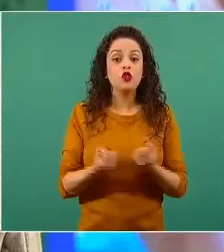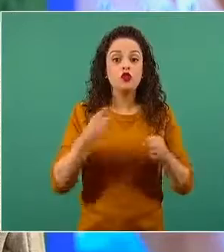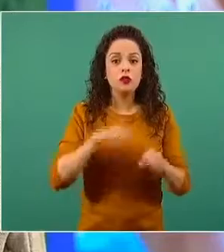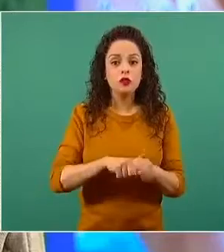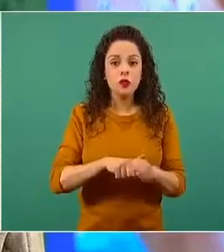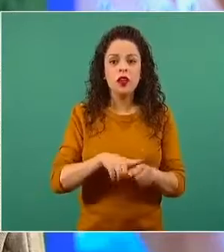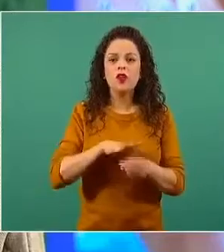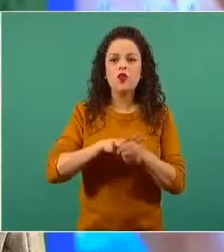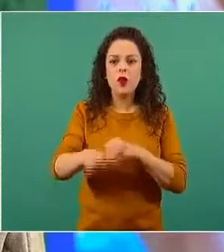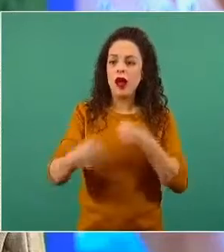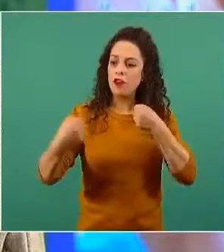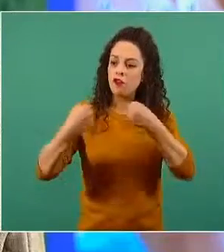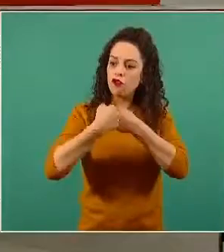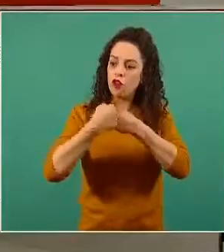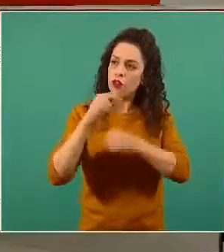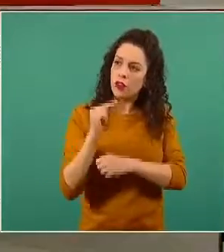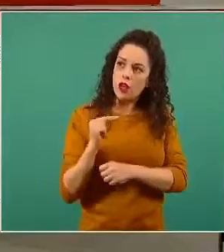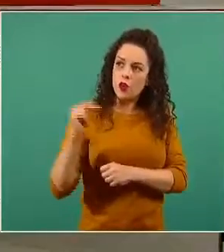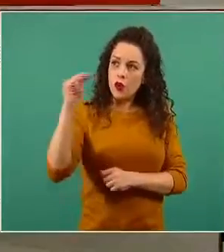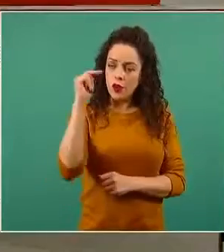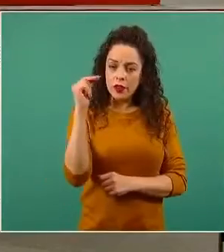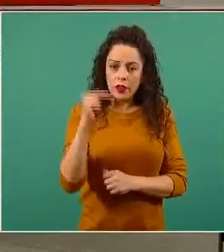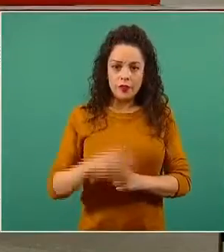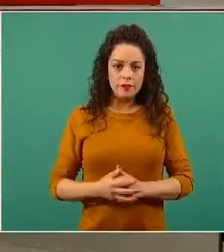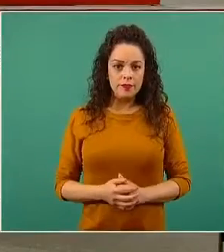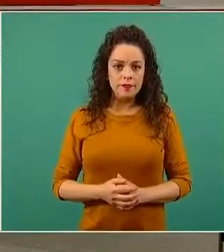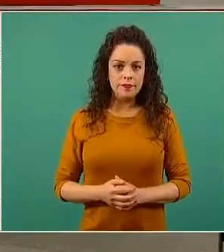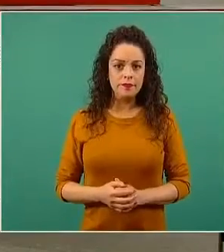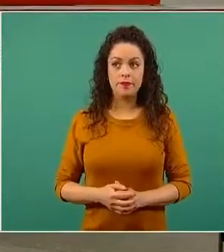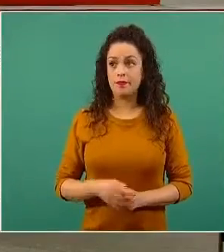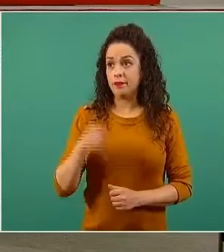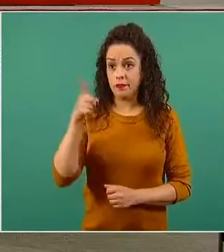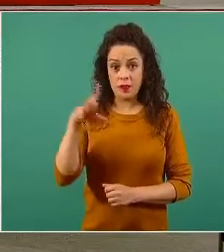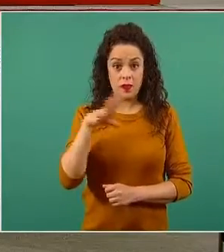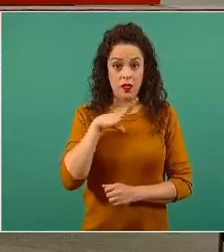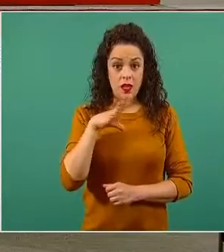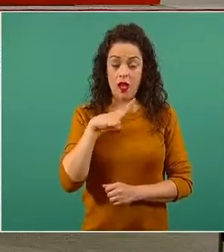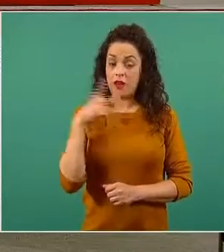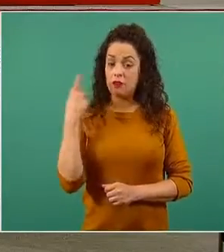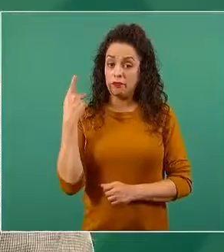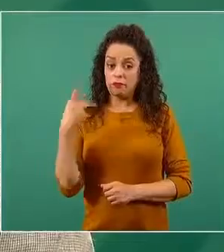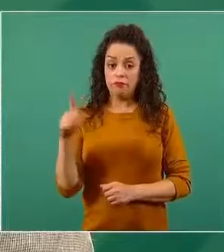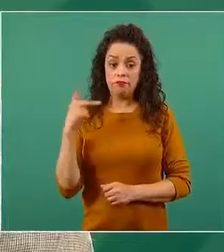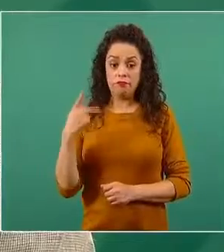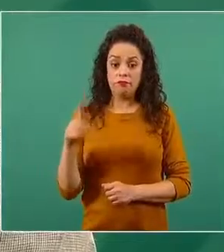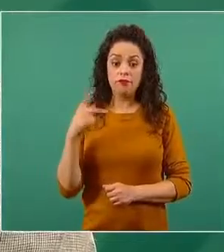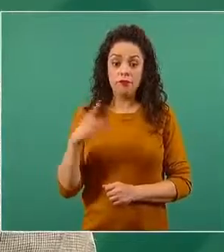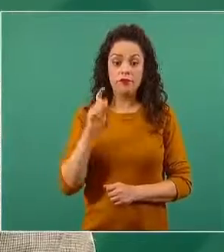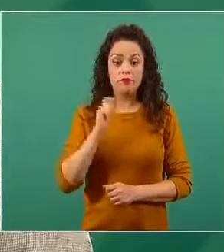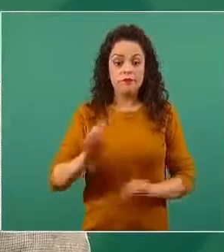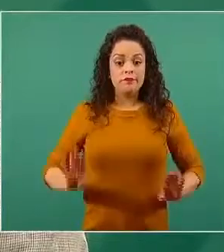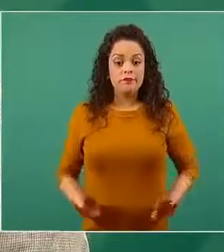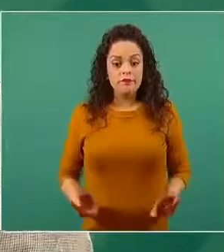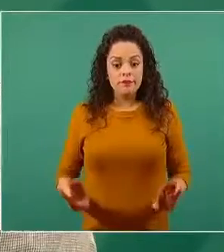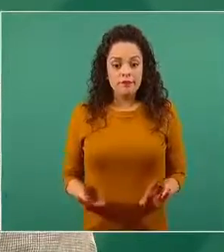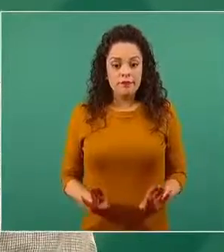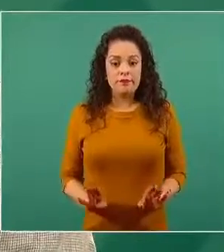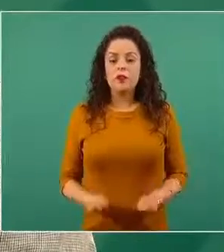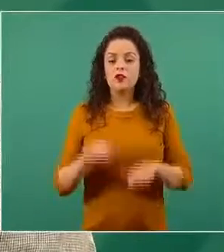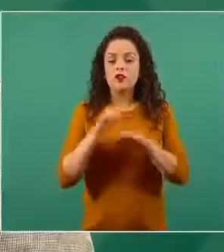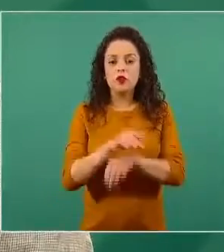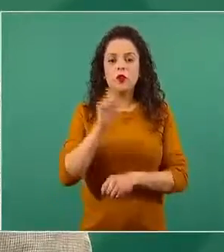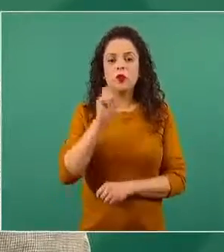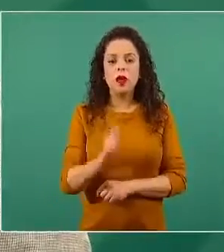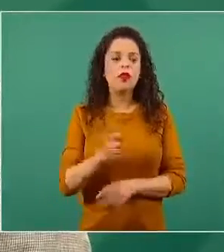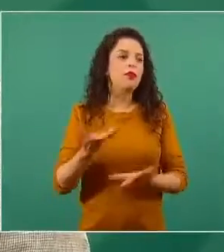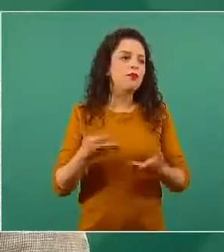es la frontera norte. En la frontera norte hay condiciones particulares en el aspecto de empleo, en el